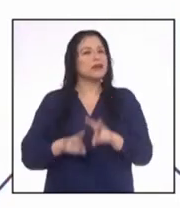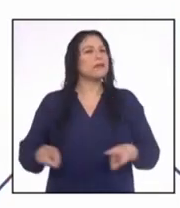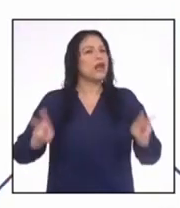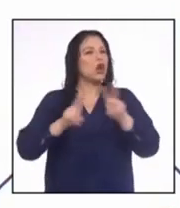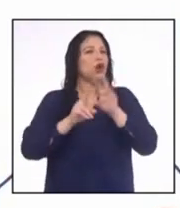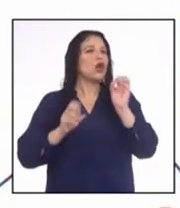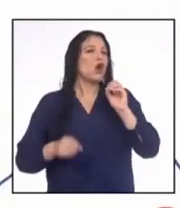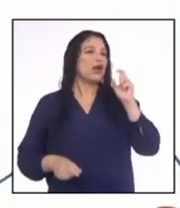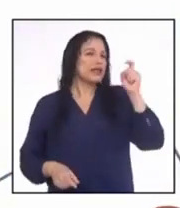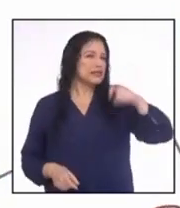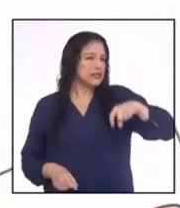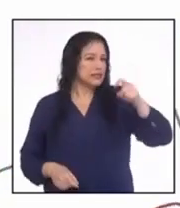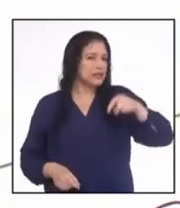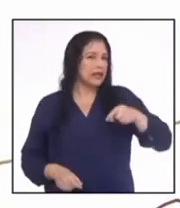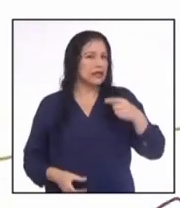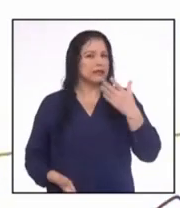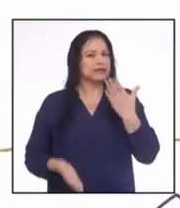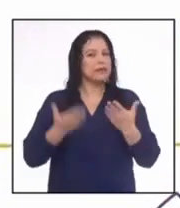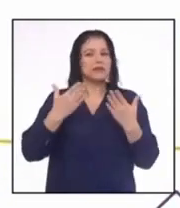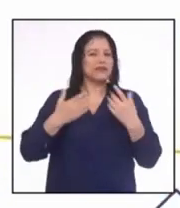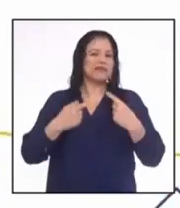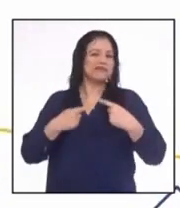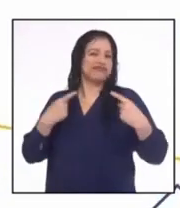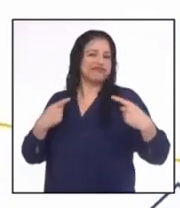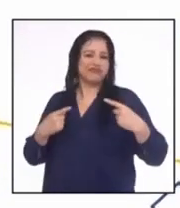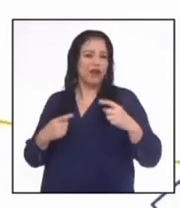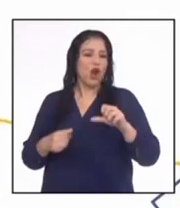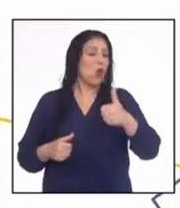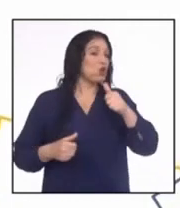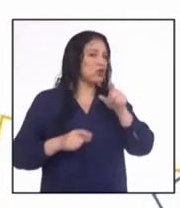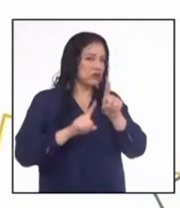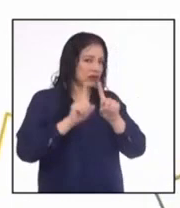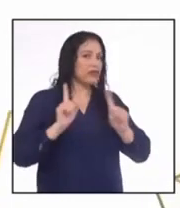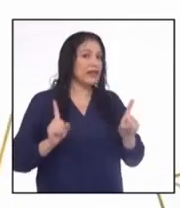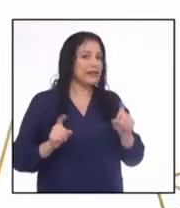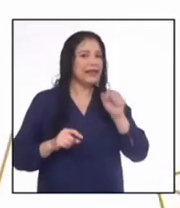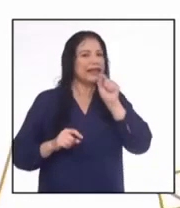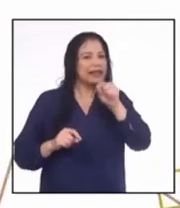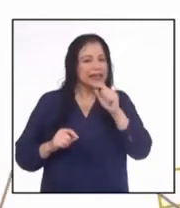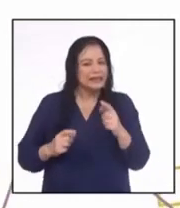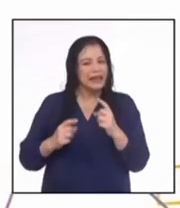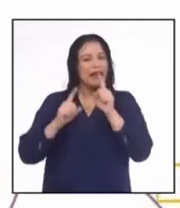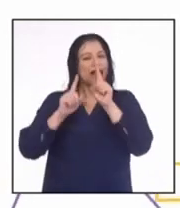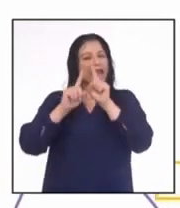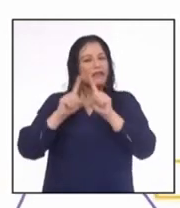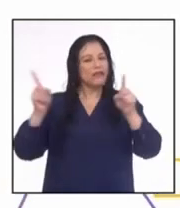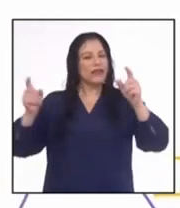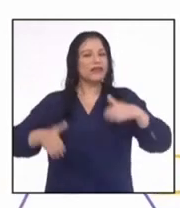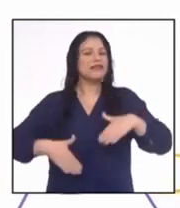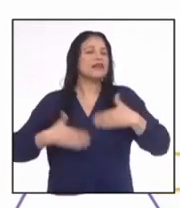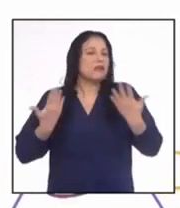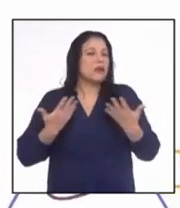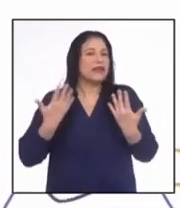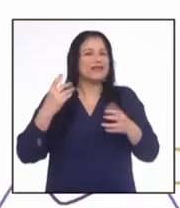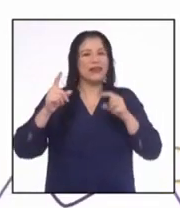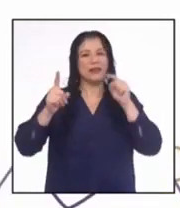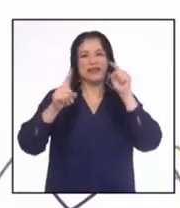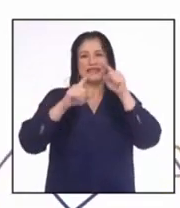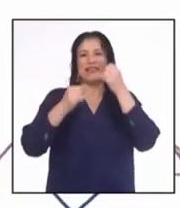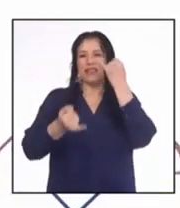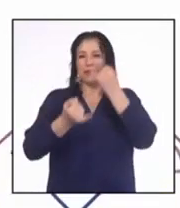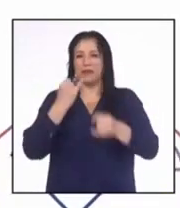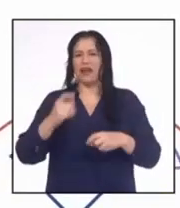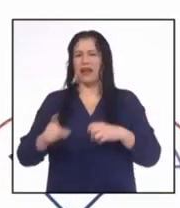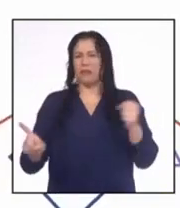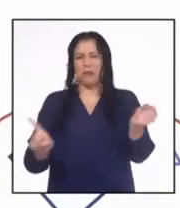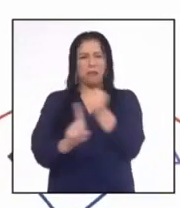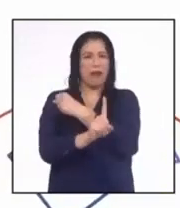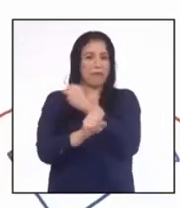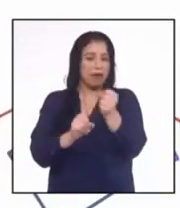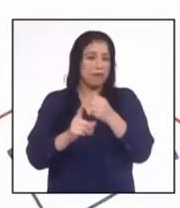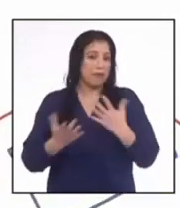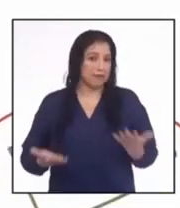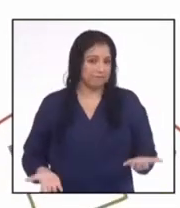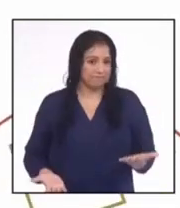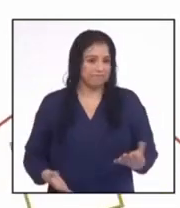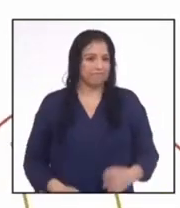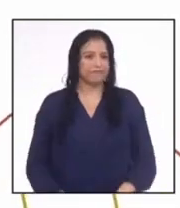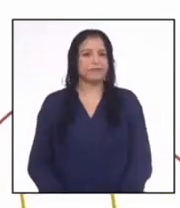valores o necesidades son contradictorios y esa contradicción puede derivar en violencia.